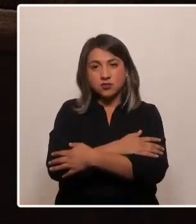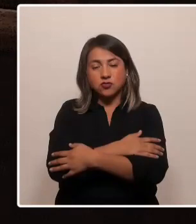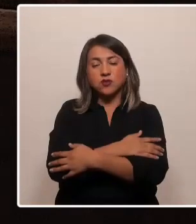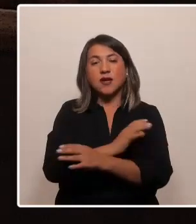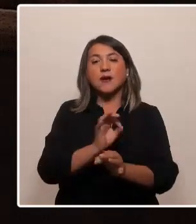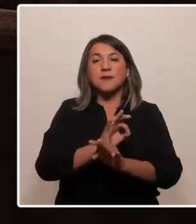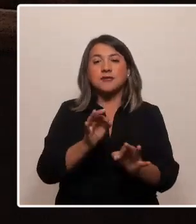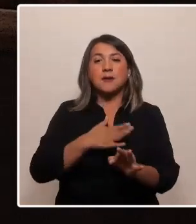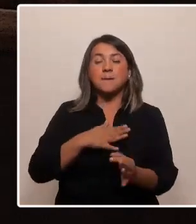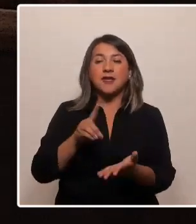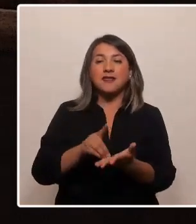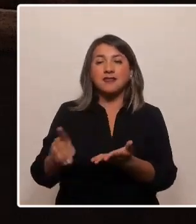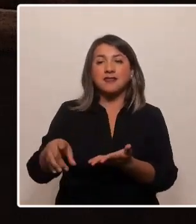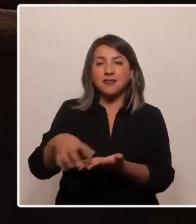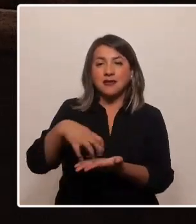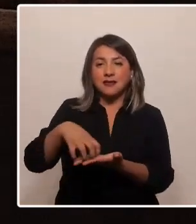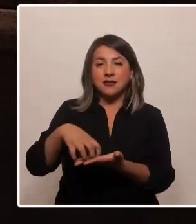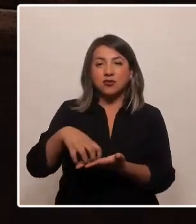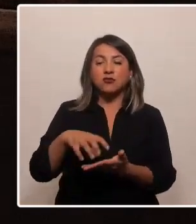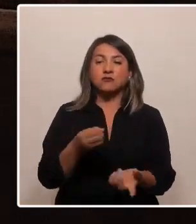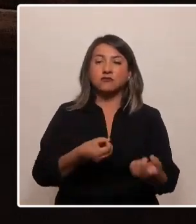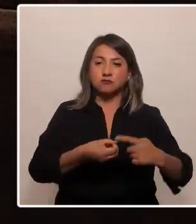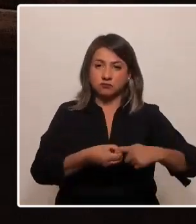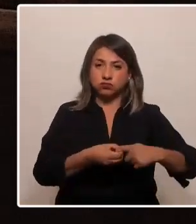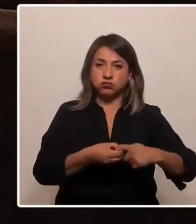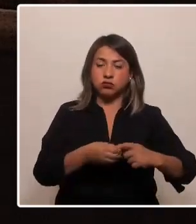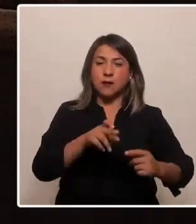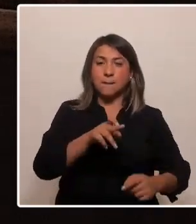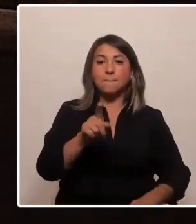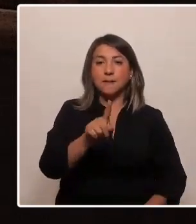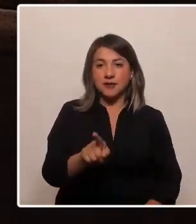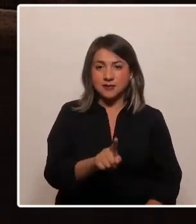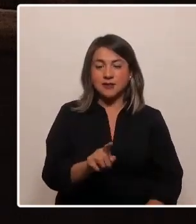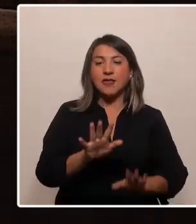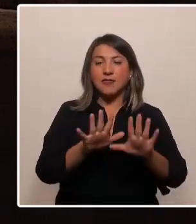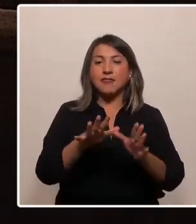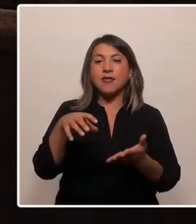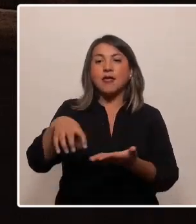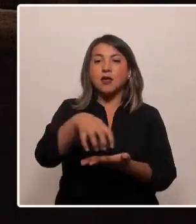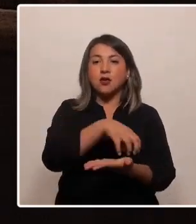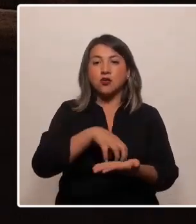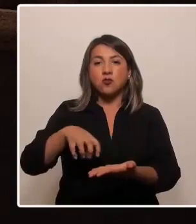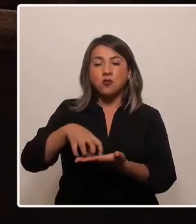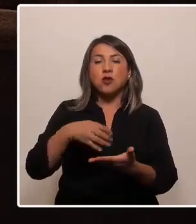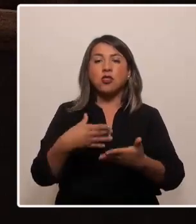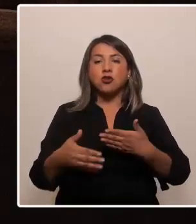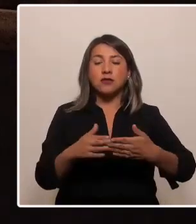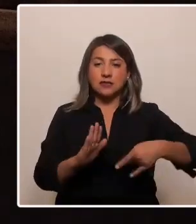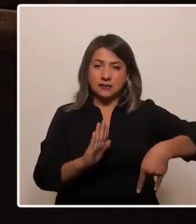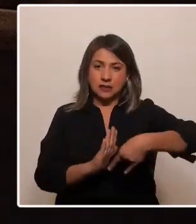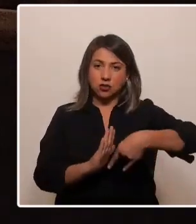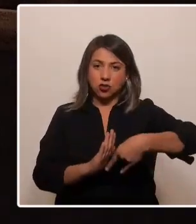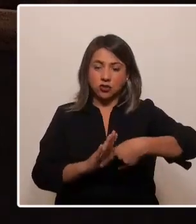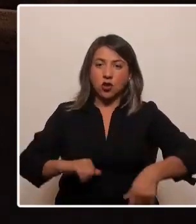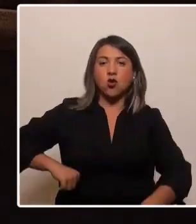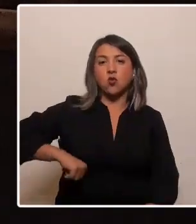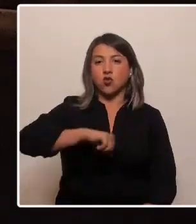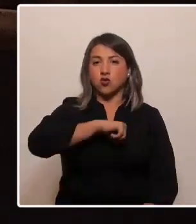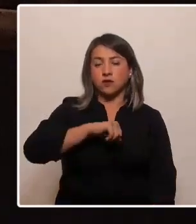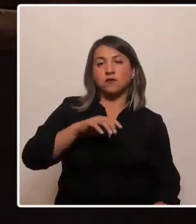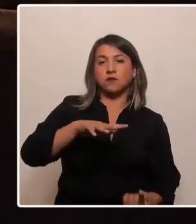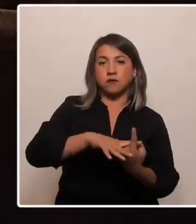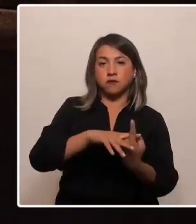de mi distrito y particularmente a los militantes, adherentes y simpatizantes de las 10 comunas de mi archipiélago Chilote. Orgulloso de sus fundadores